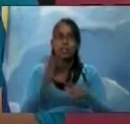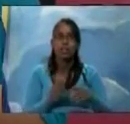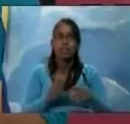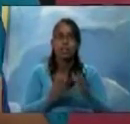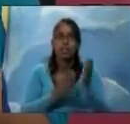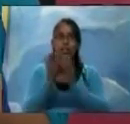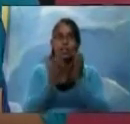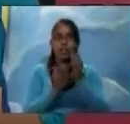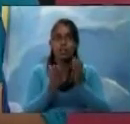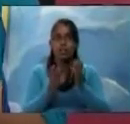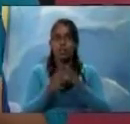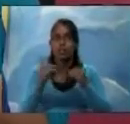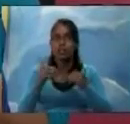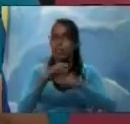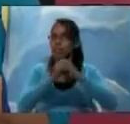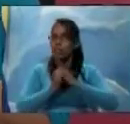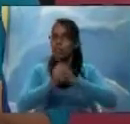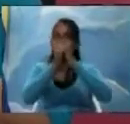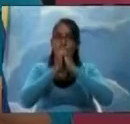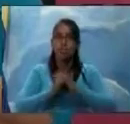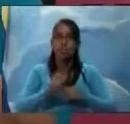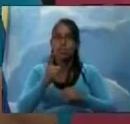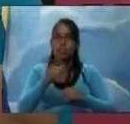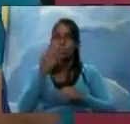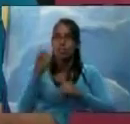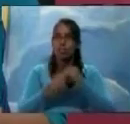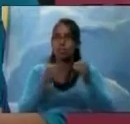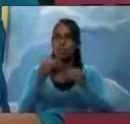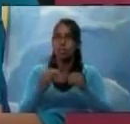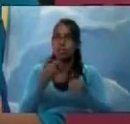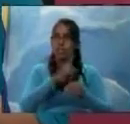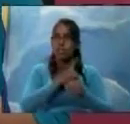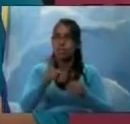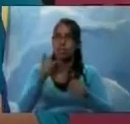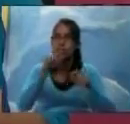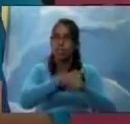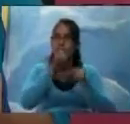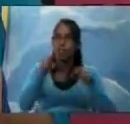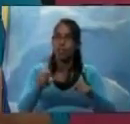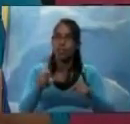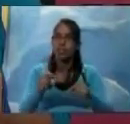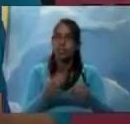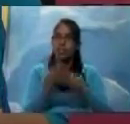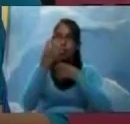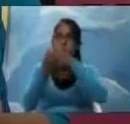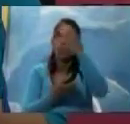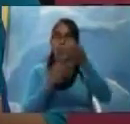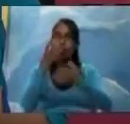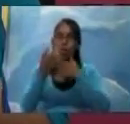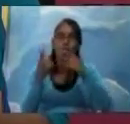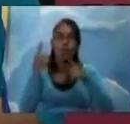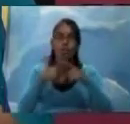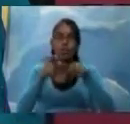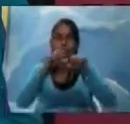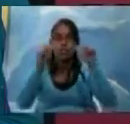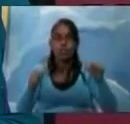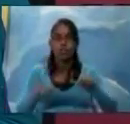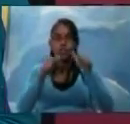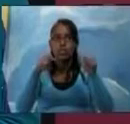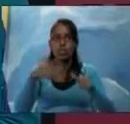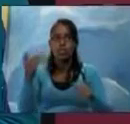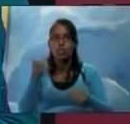sirvió, entre el que le adoró y el que hizo caso omiso de él, el que invocó a otros dioses, el que no le